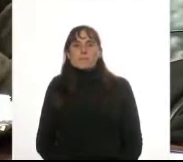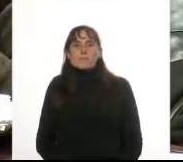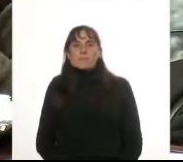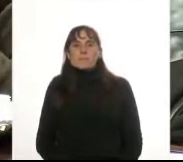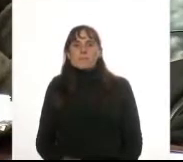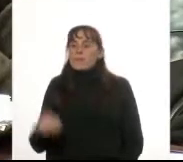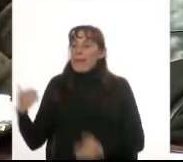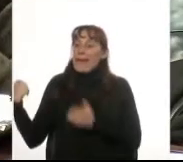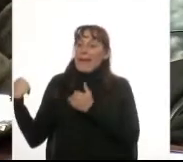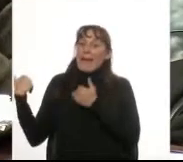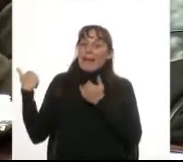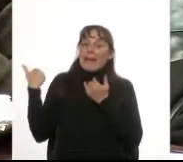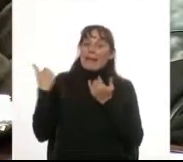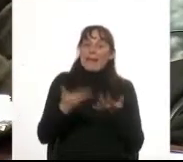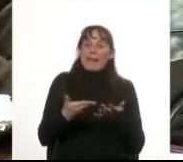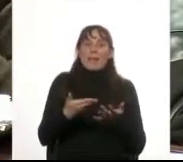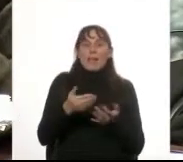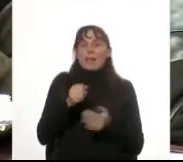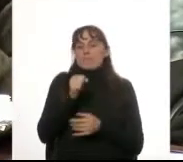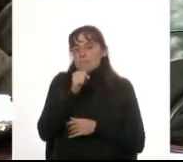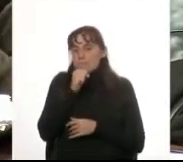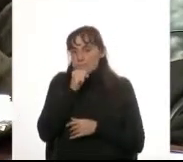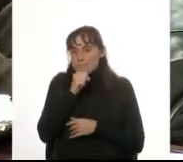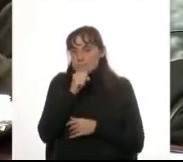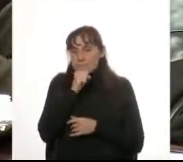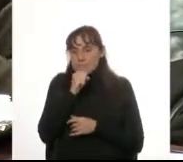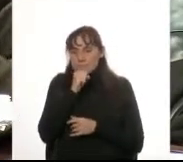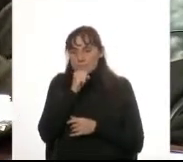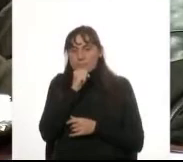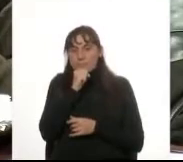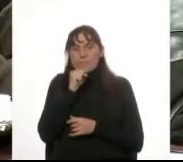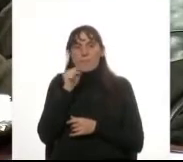regálele la suerte de su ancianidad a su partido.